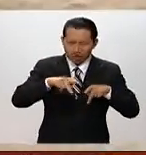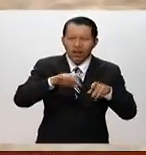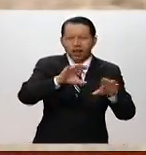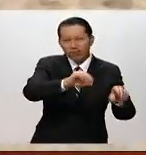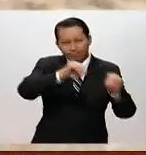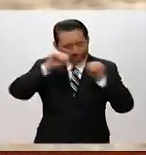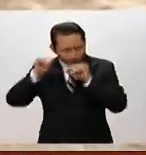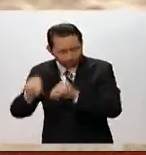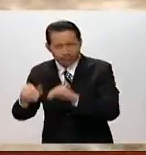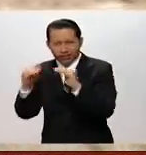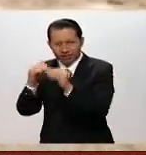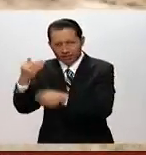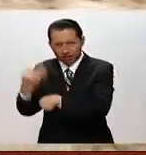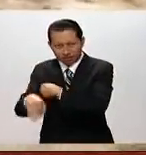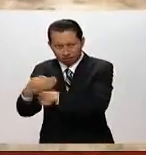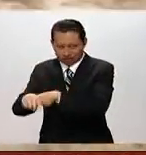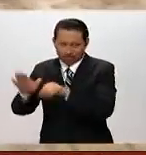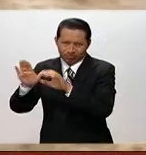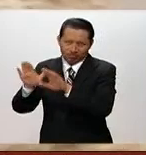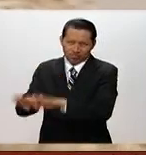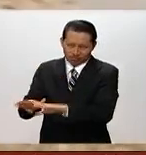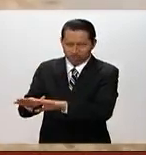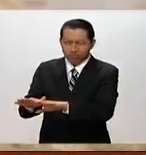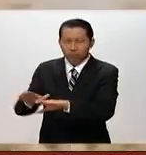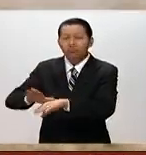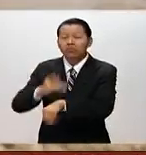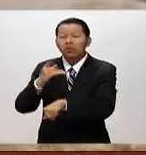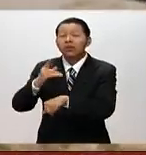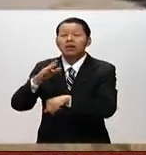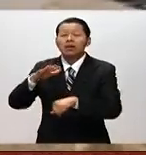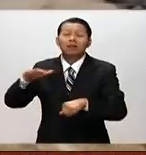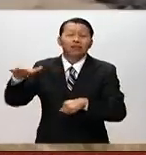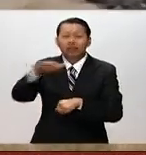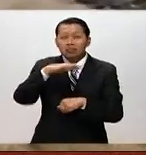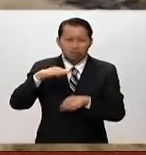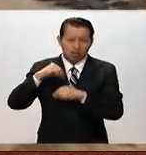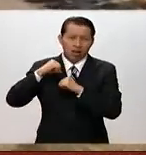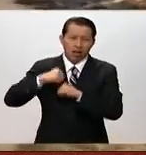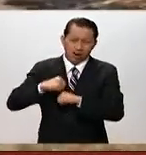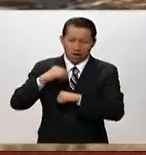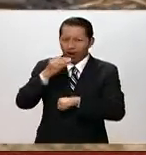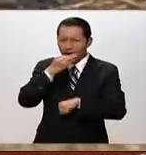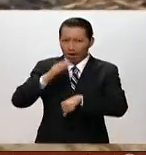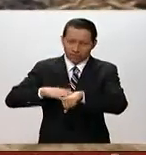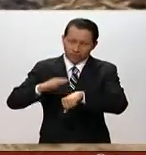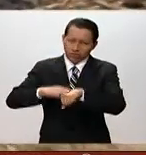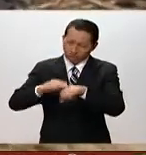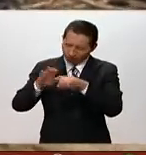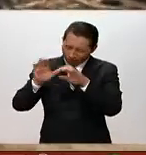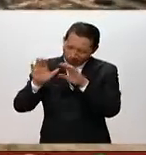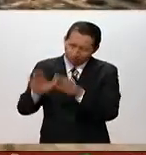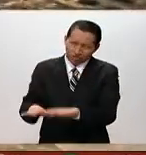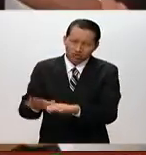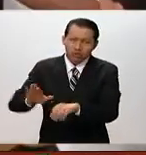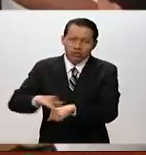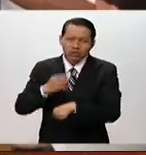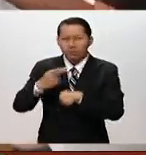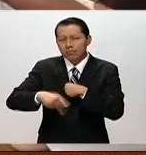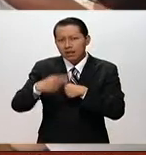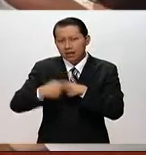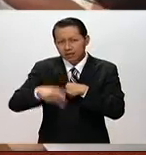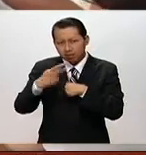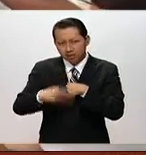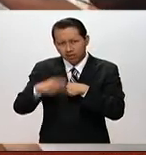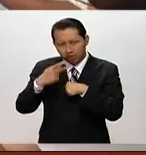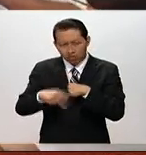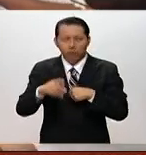han mantenido, no han salido de los mismos porque las condiciones o las autoridades no los han permitido en virtud del riesgo potencial que existe